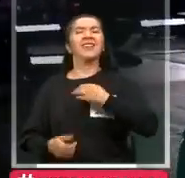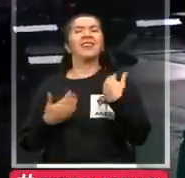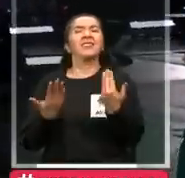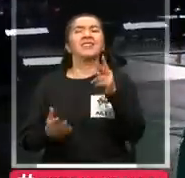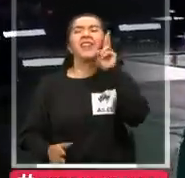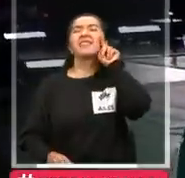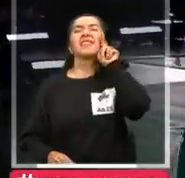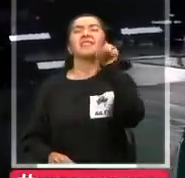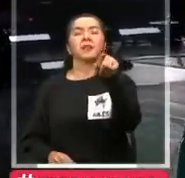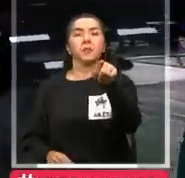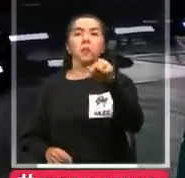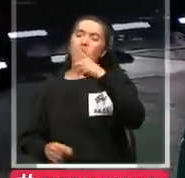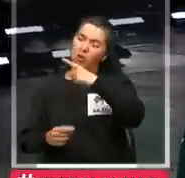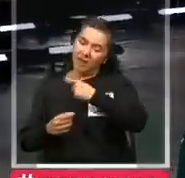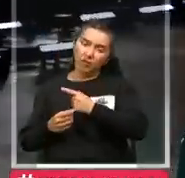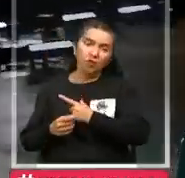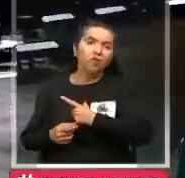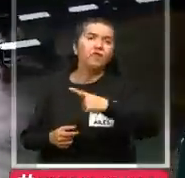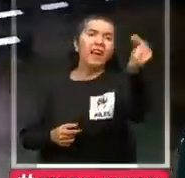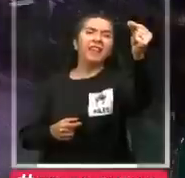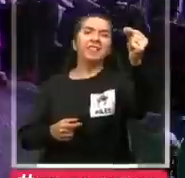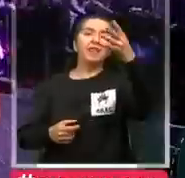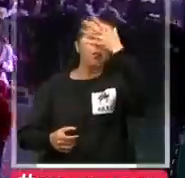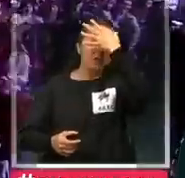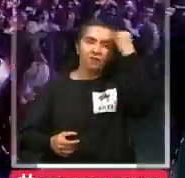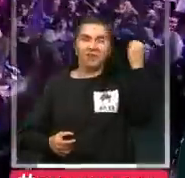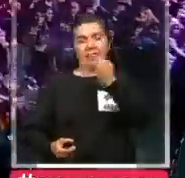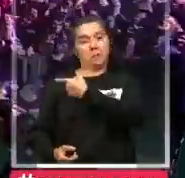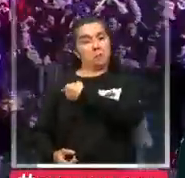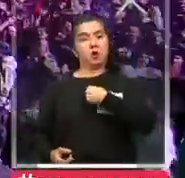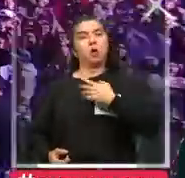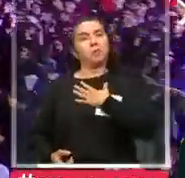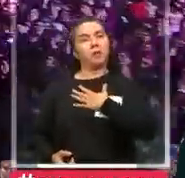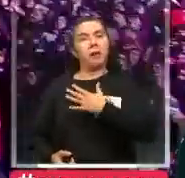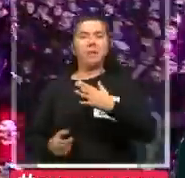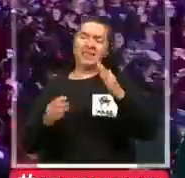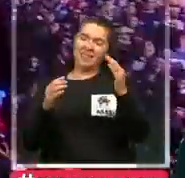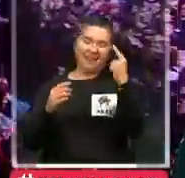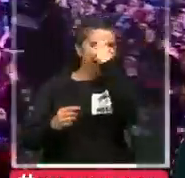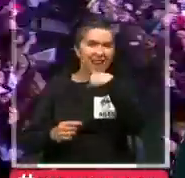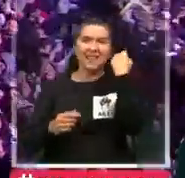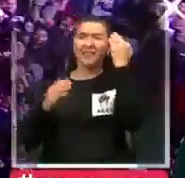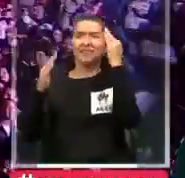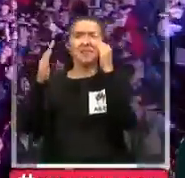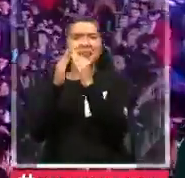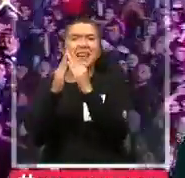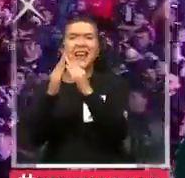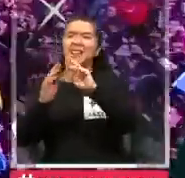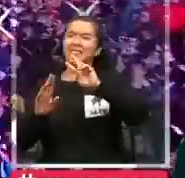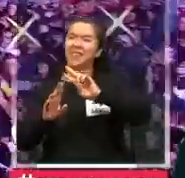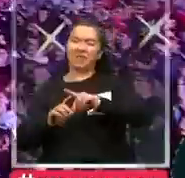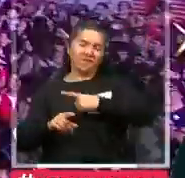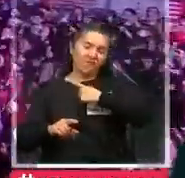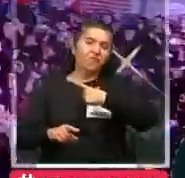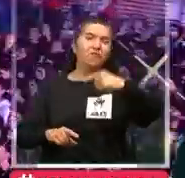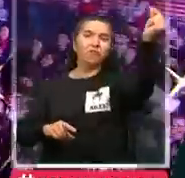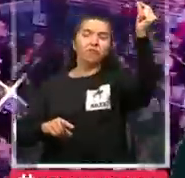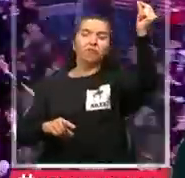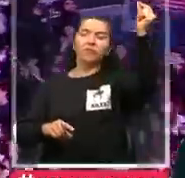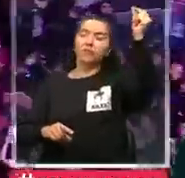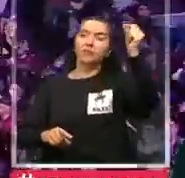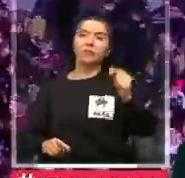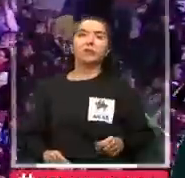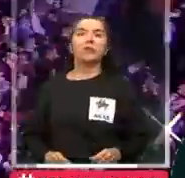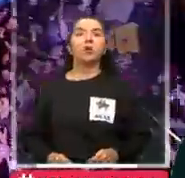la que quiere estar sin ti. Por eso vete, olvida mi nombre, mi cara, mi casa y pega la